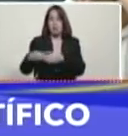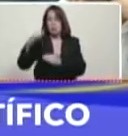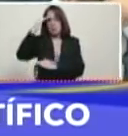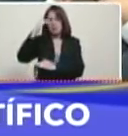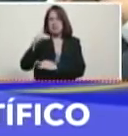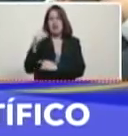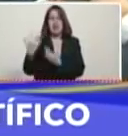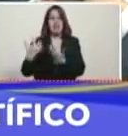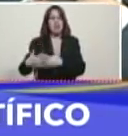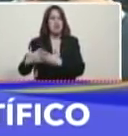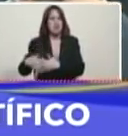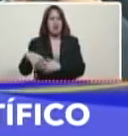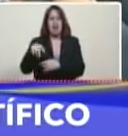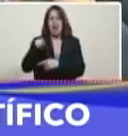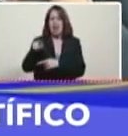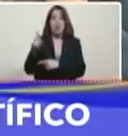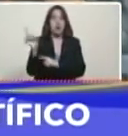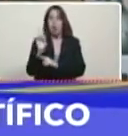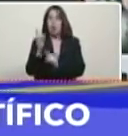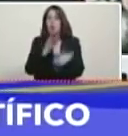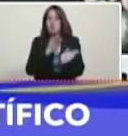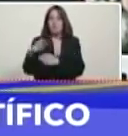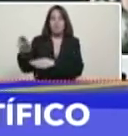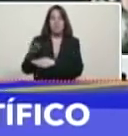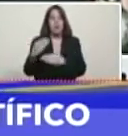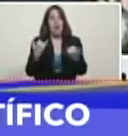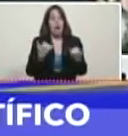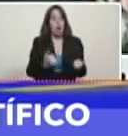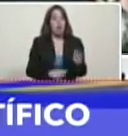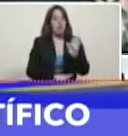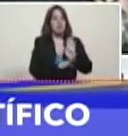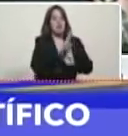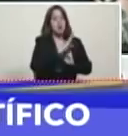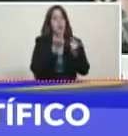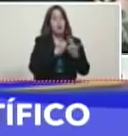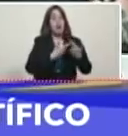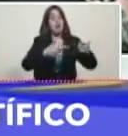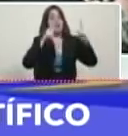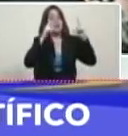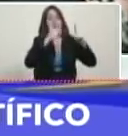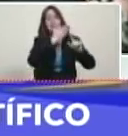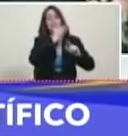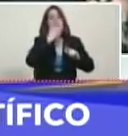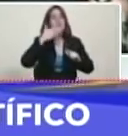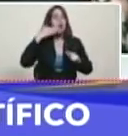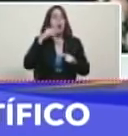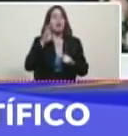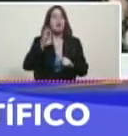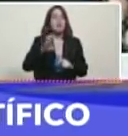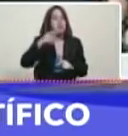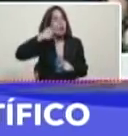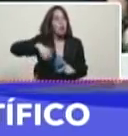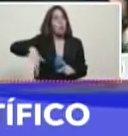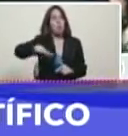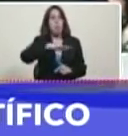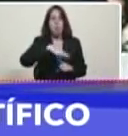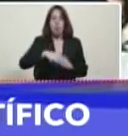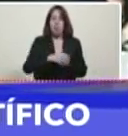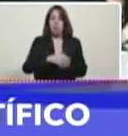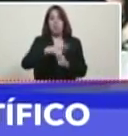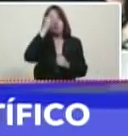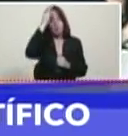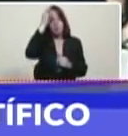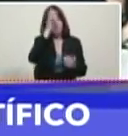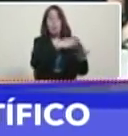militares, industriales. Es un desarrollo para la liberación, como lo ha dicho usted, para la liberación de nuestros pueblos. Este es un Consejo